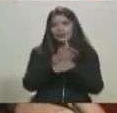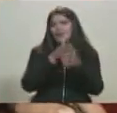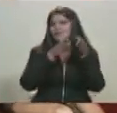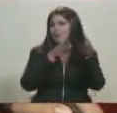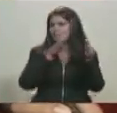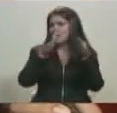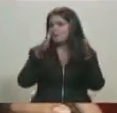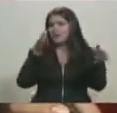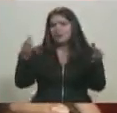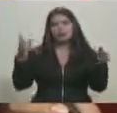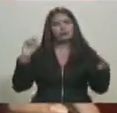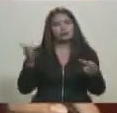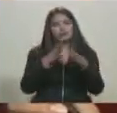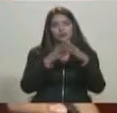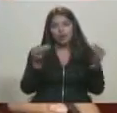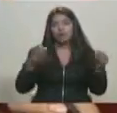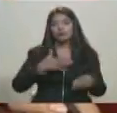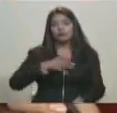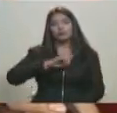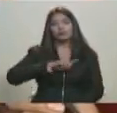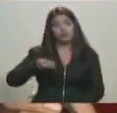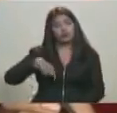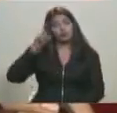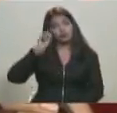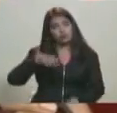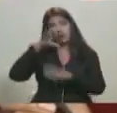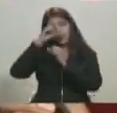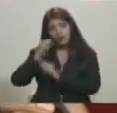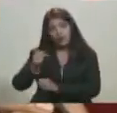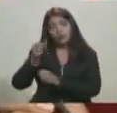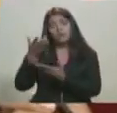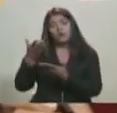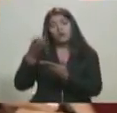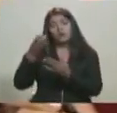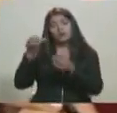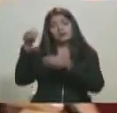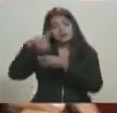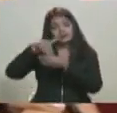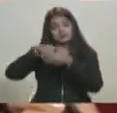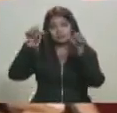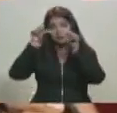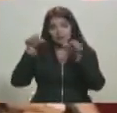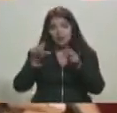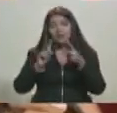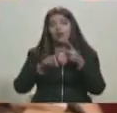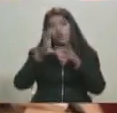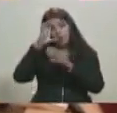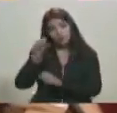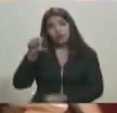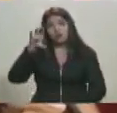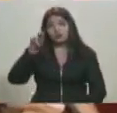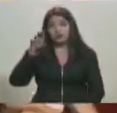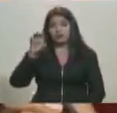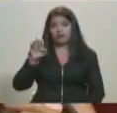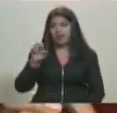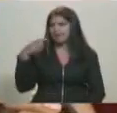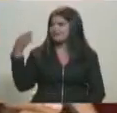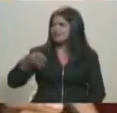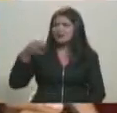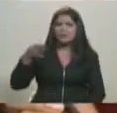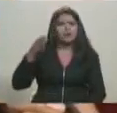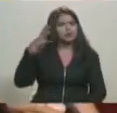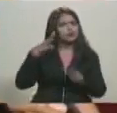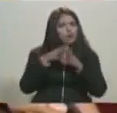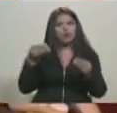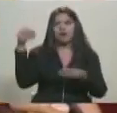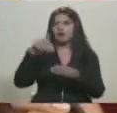gobernaciones. Nosotros sí creemos en el régimen electoral, creemos en el CNE, el que ha hecho todas las elecciones en este